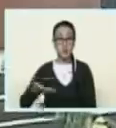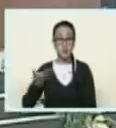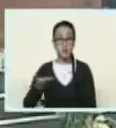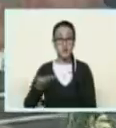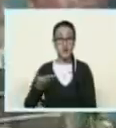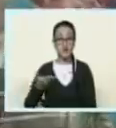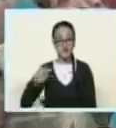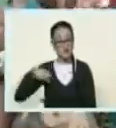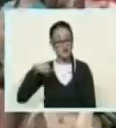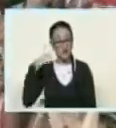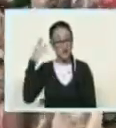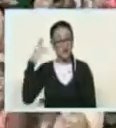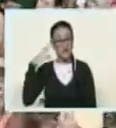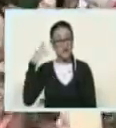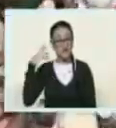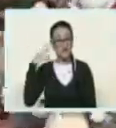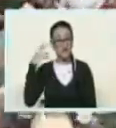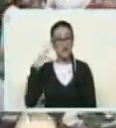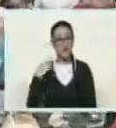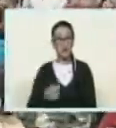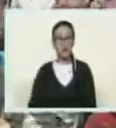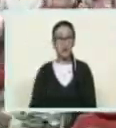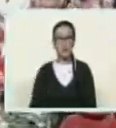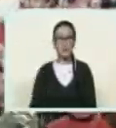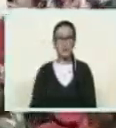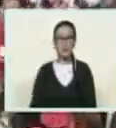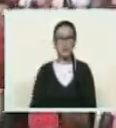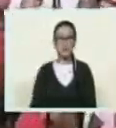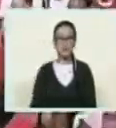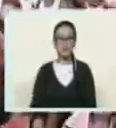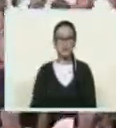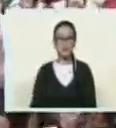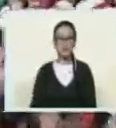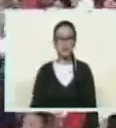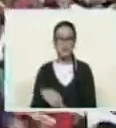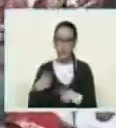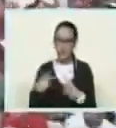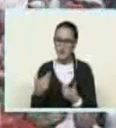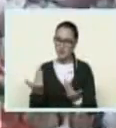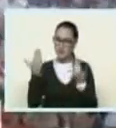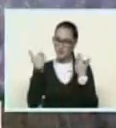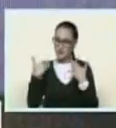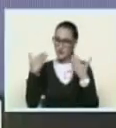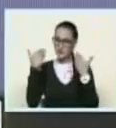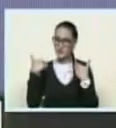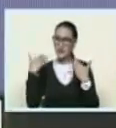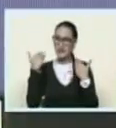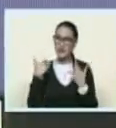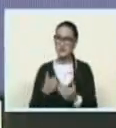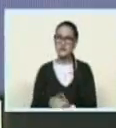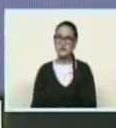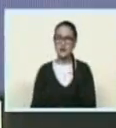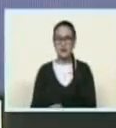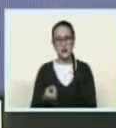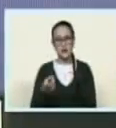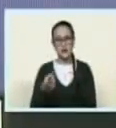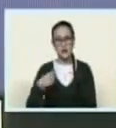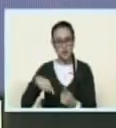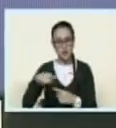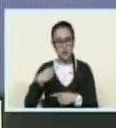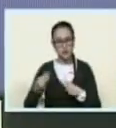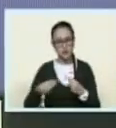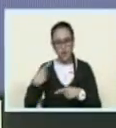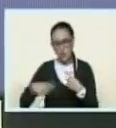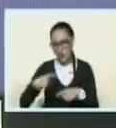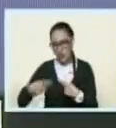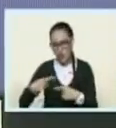de esta reflexión que me hizo pensar, que me enseña, es qué vamos a hacer nosotros